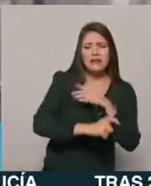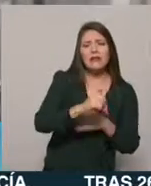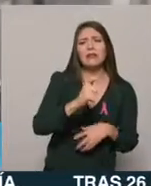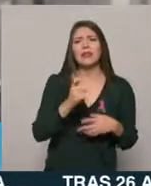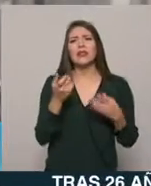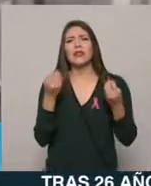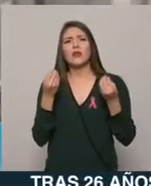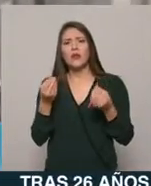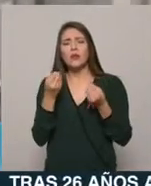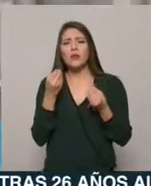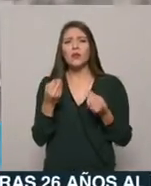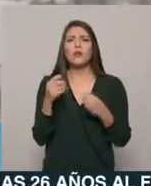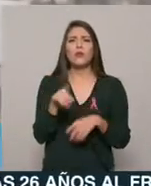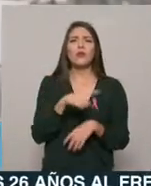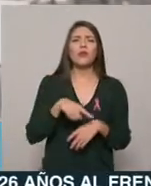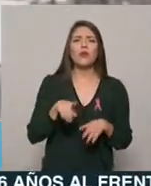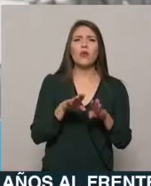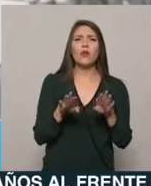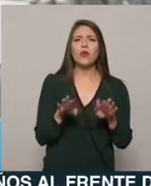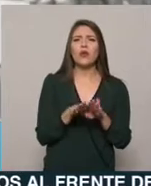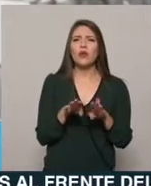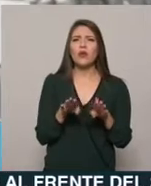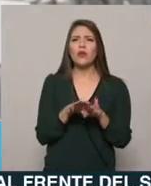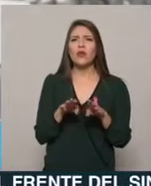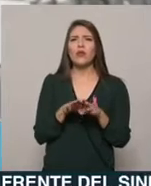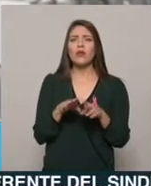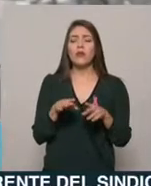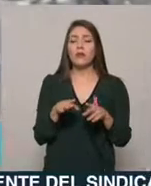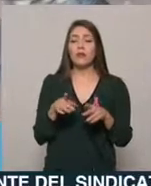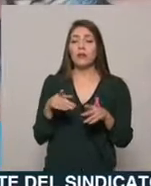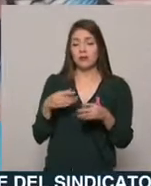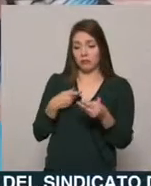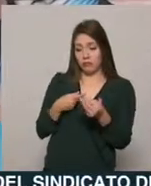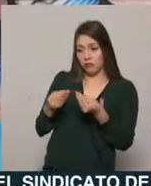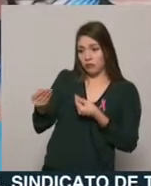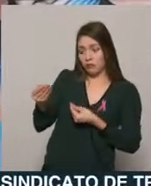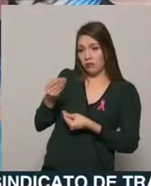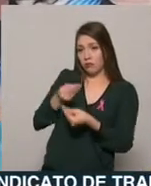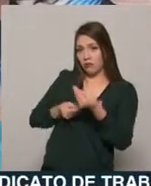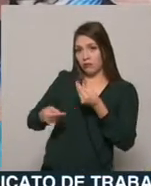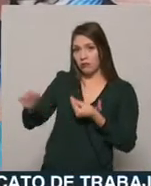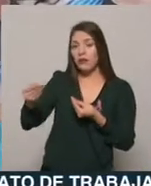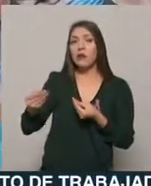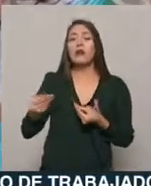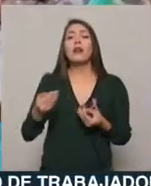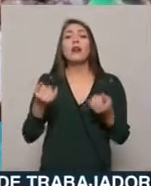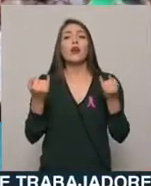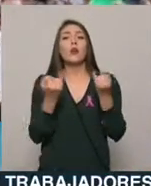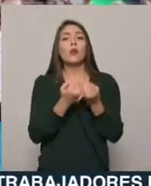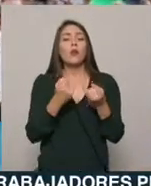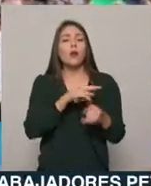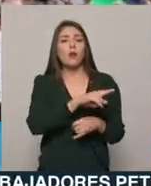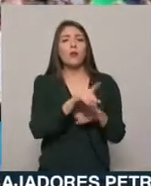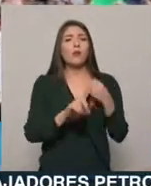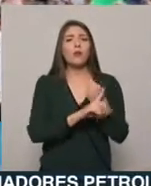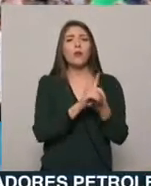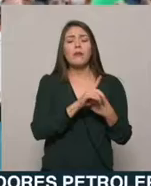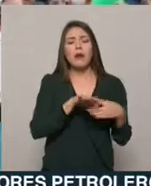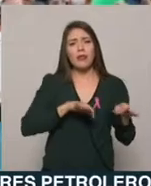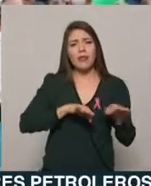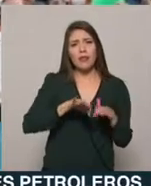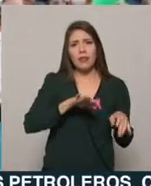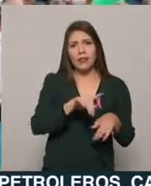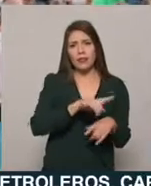intercambios, de tú me das, yo te doy, de afectación de los trabajadores, que se construyó pues desde los